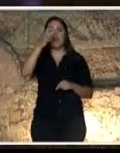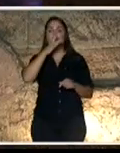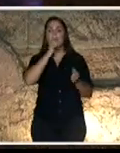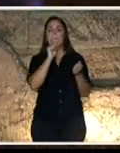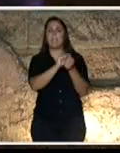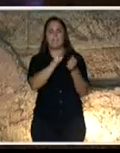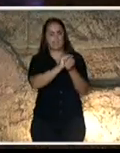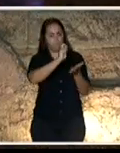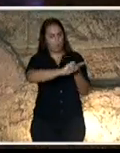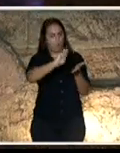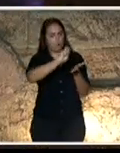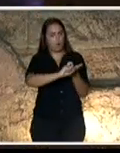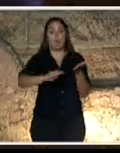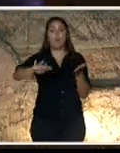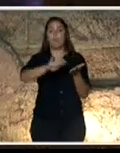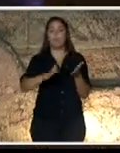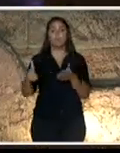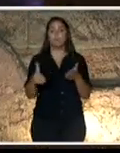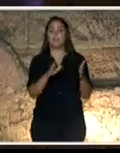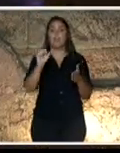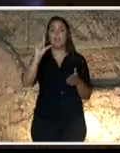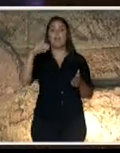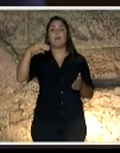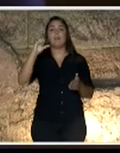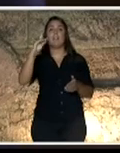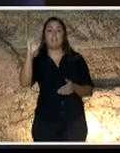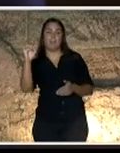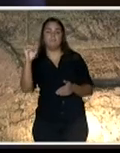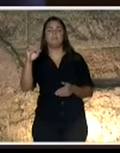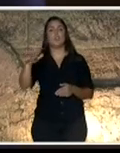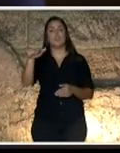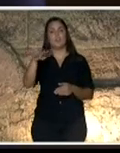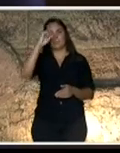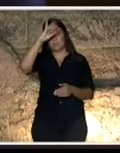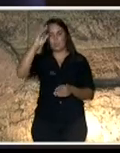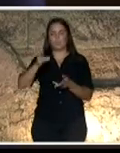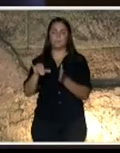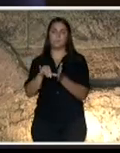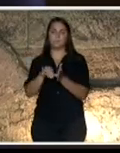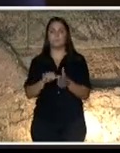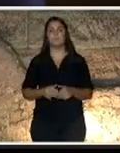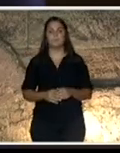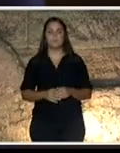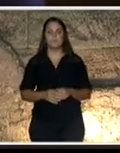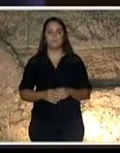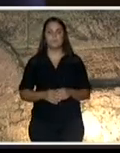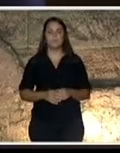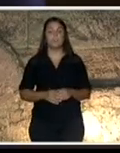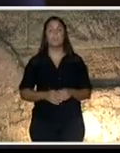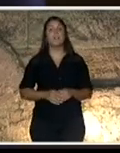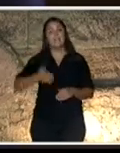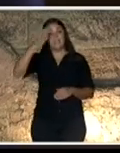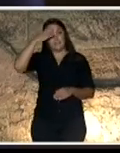la piedra en el Paseo de la Alameda de Santiago de Chile. Diego de Almagro, Álvar Núñez Cabeza de